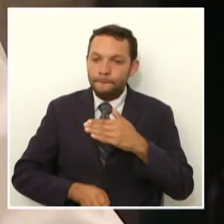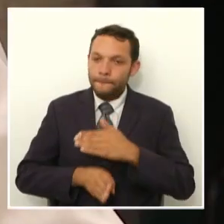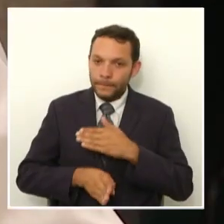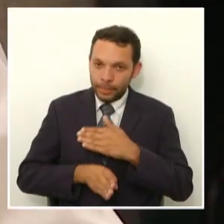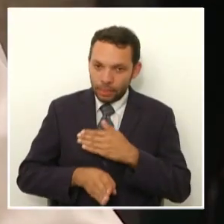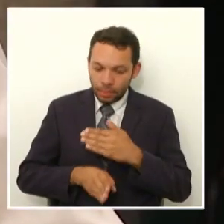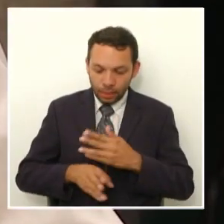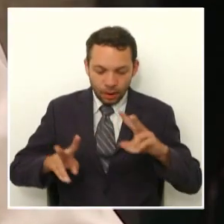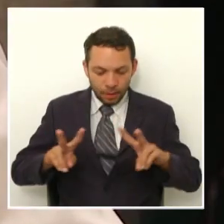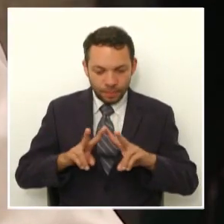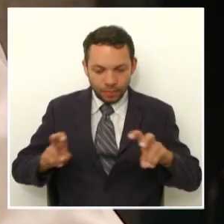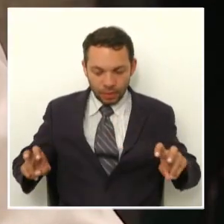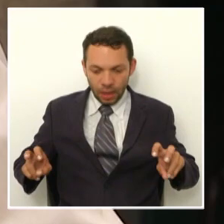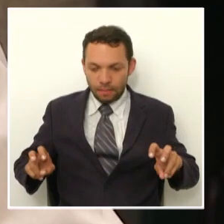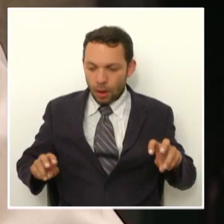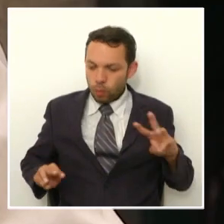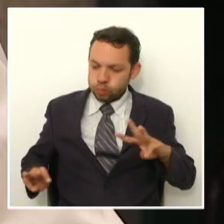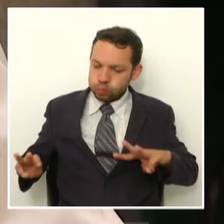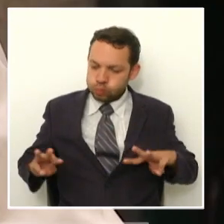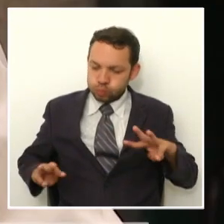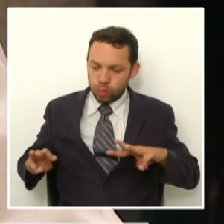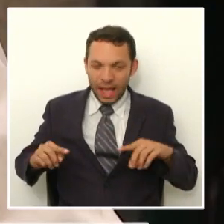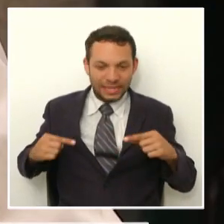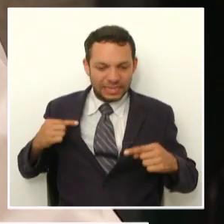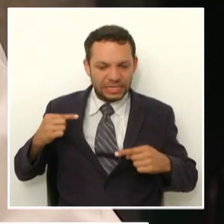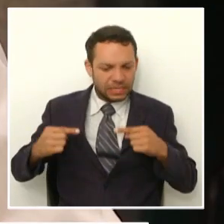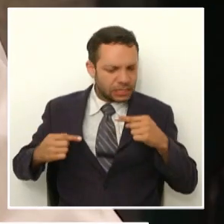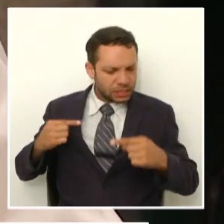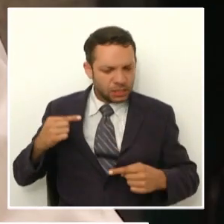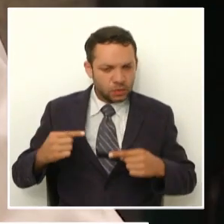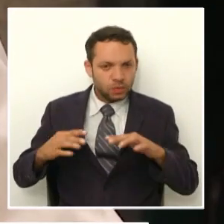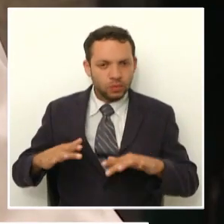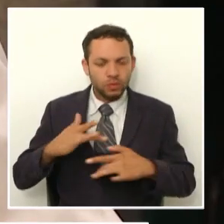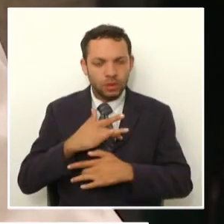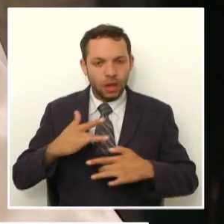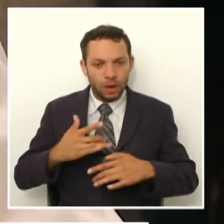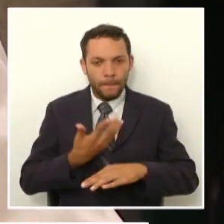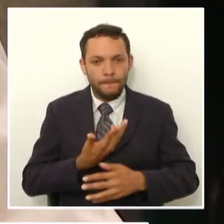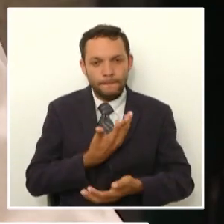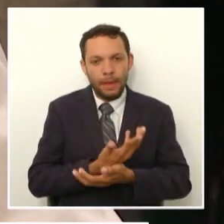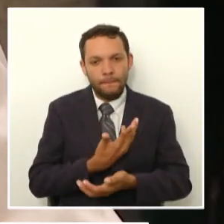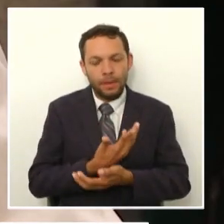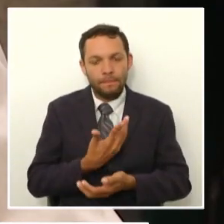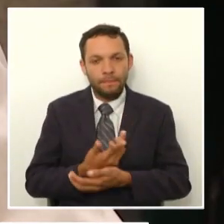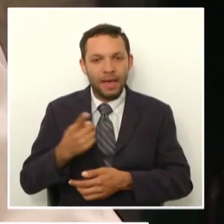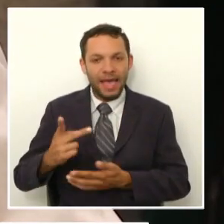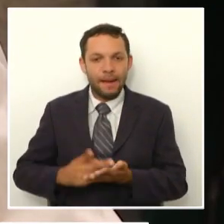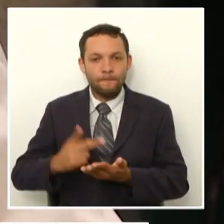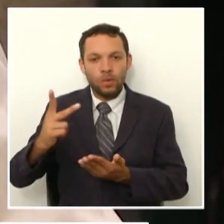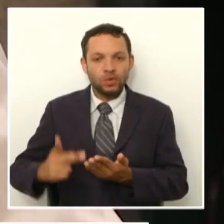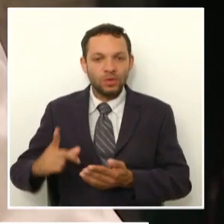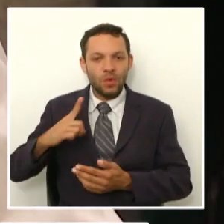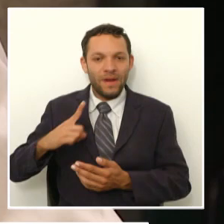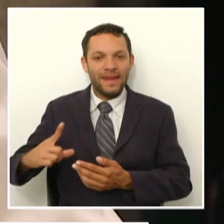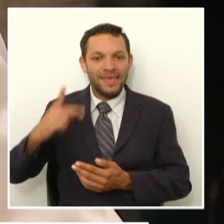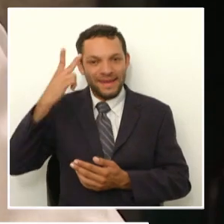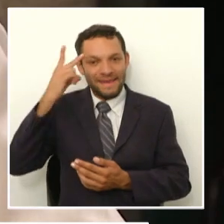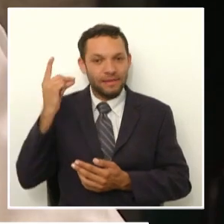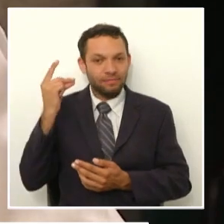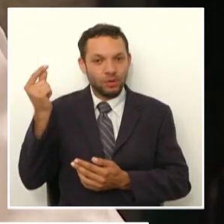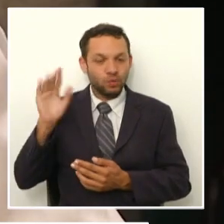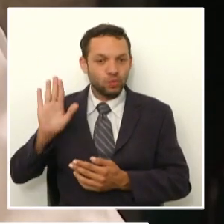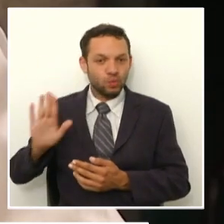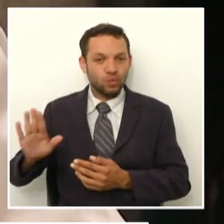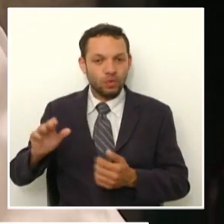Continuando con todo este proceso de la historia de la medicina y con el gestor de este gran proyecto,